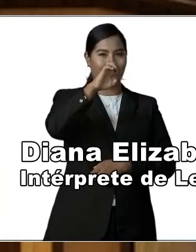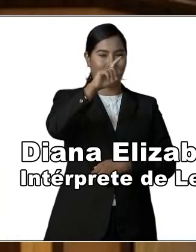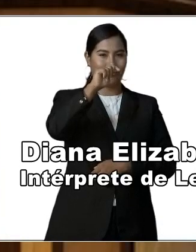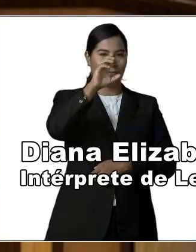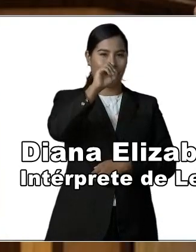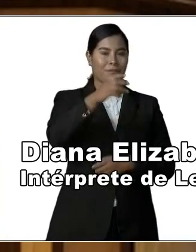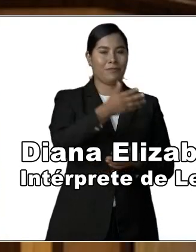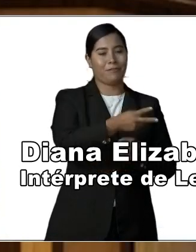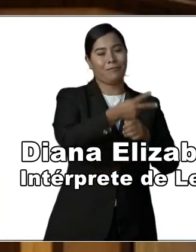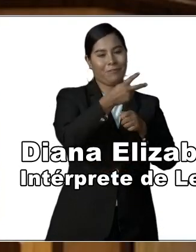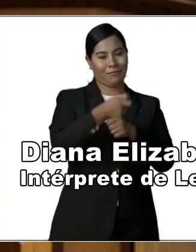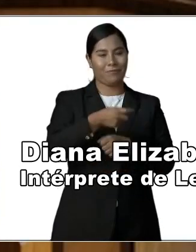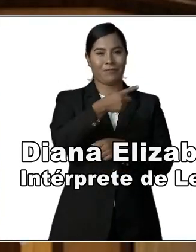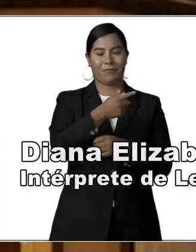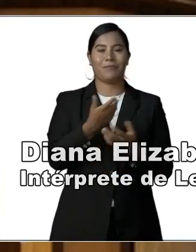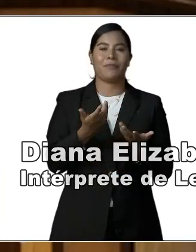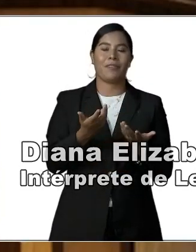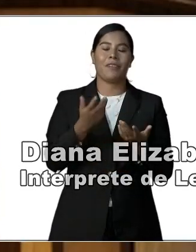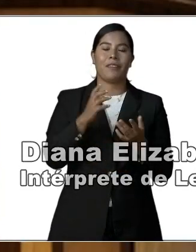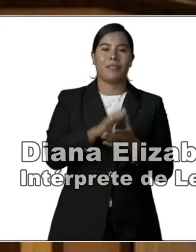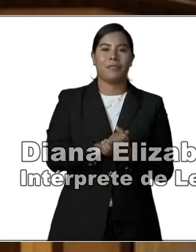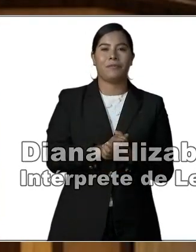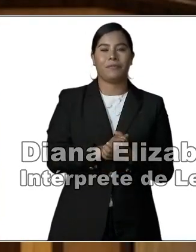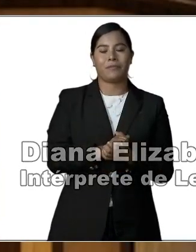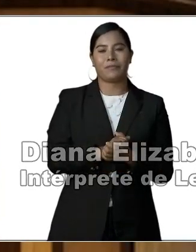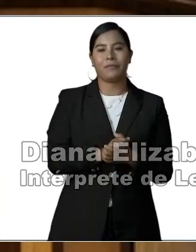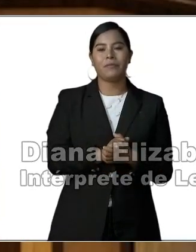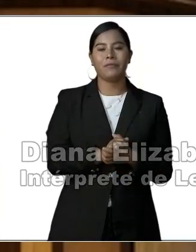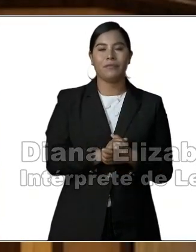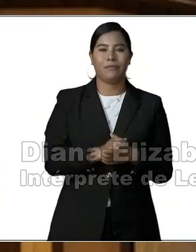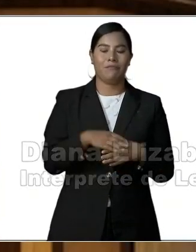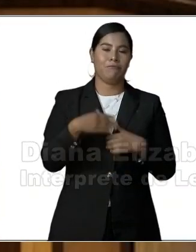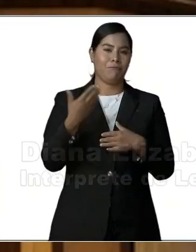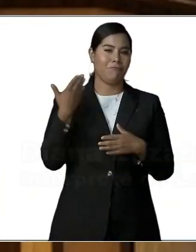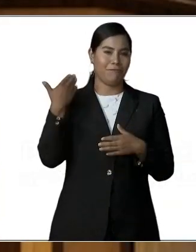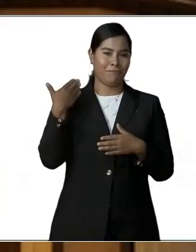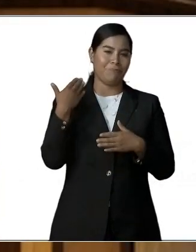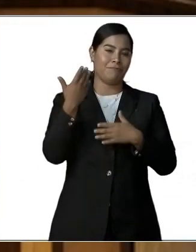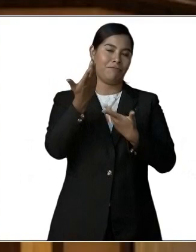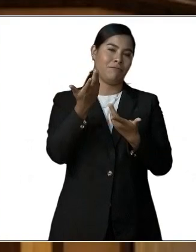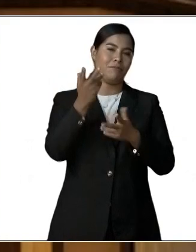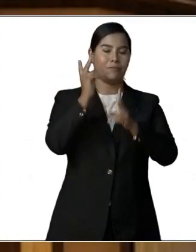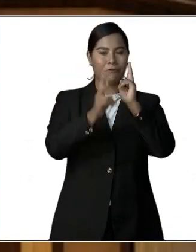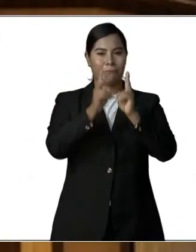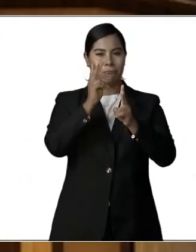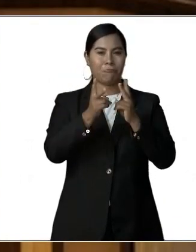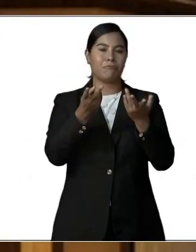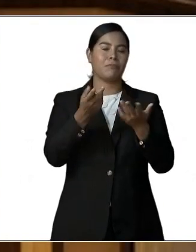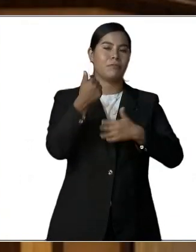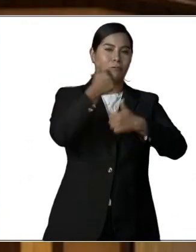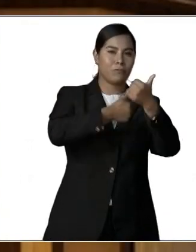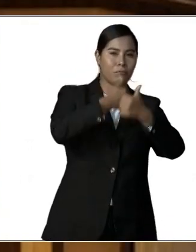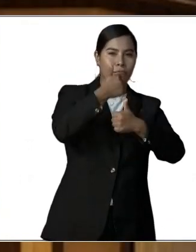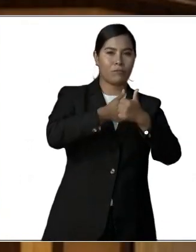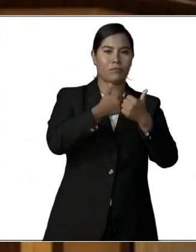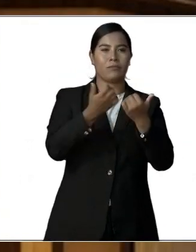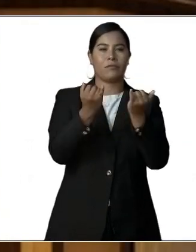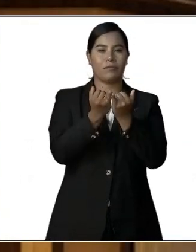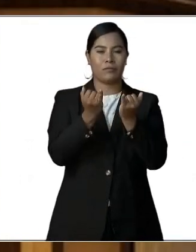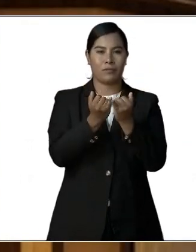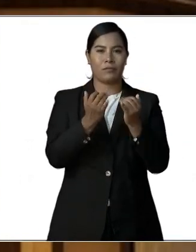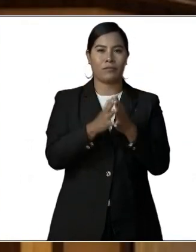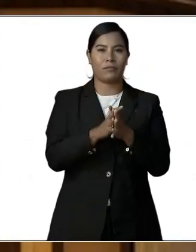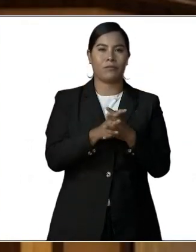noche. Y bueno, Armando, estábamos platicando del concurso, ahora de la logística, de cómo